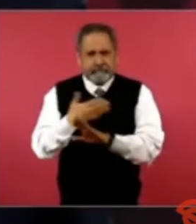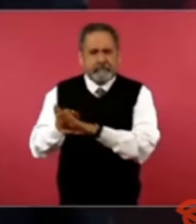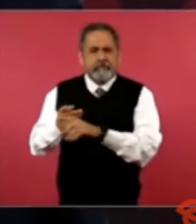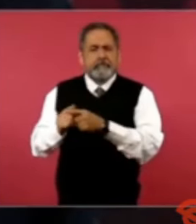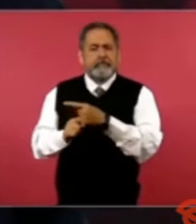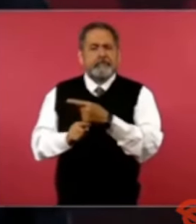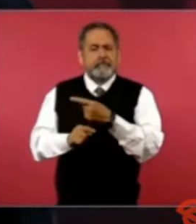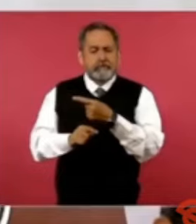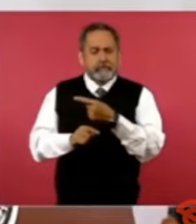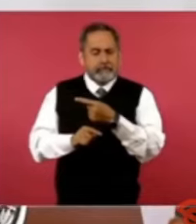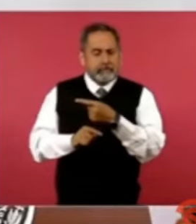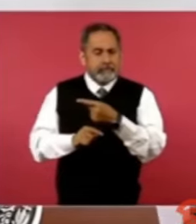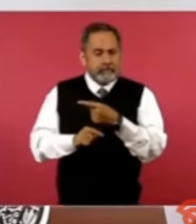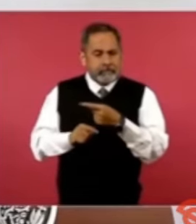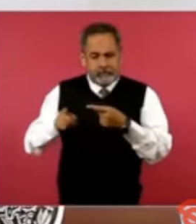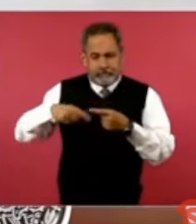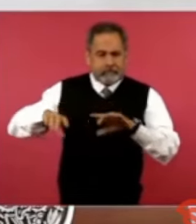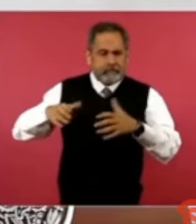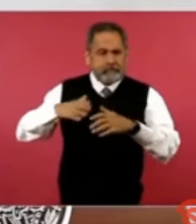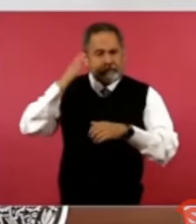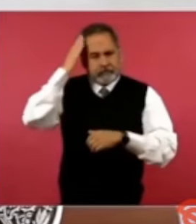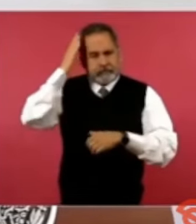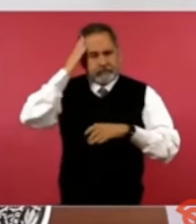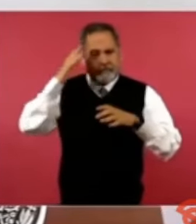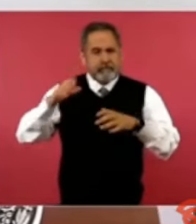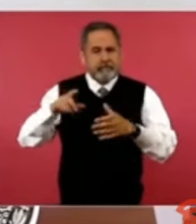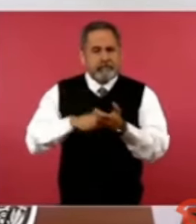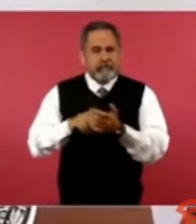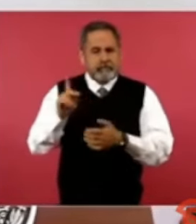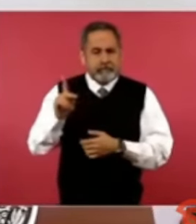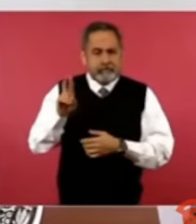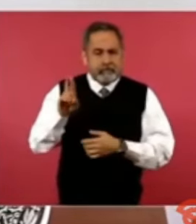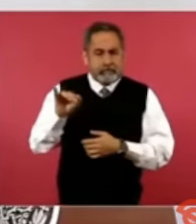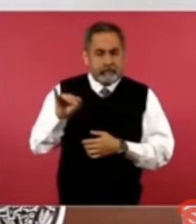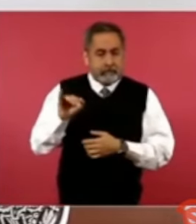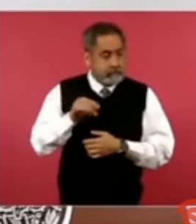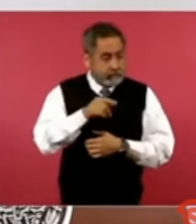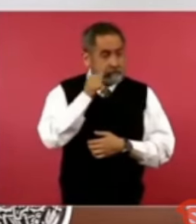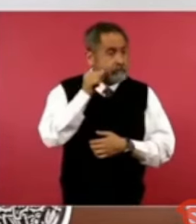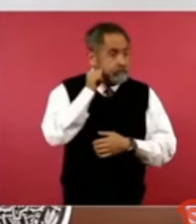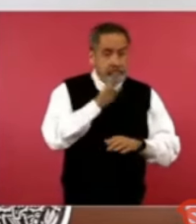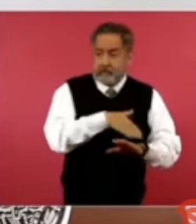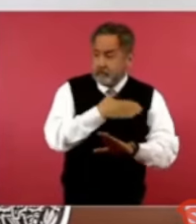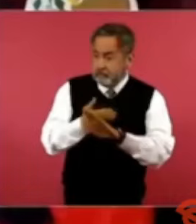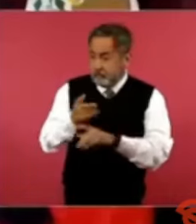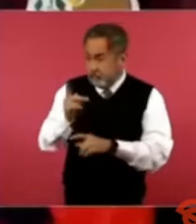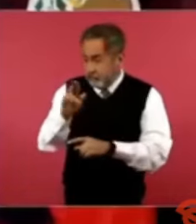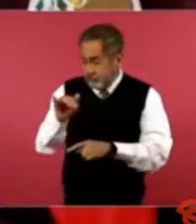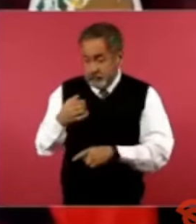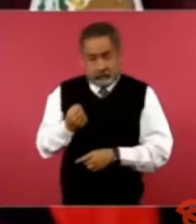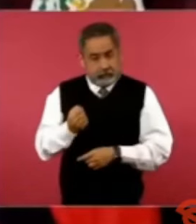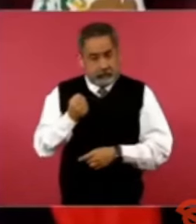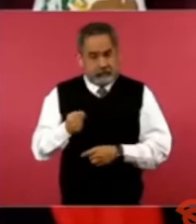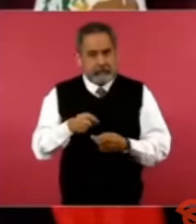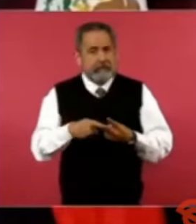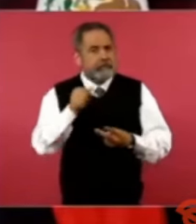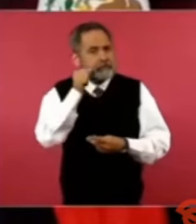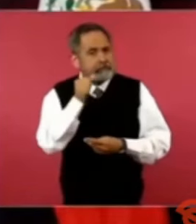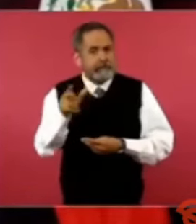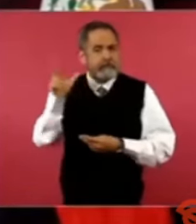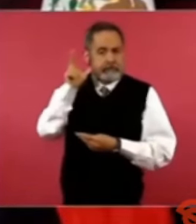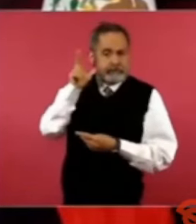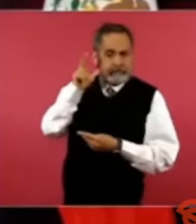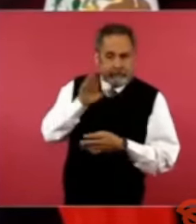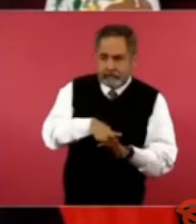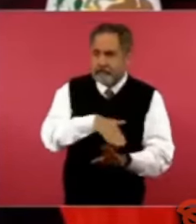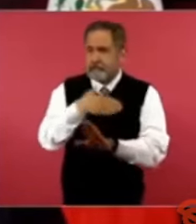a los dirigentes del Pri Antier criticaban muy fuerte a